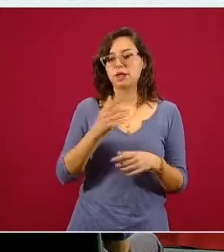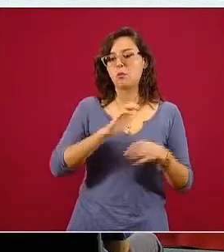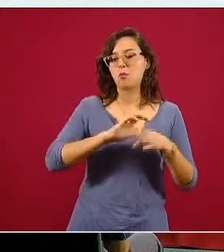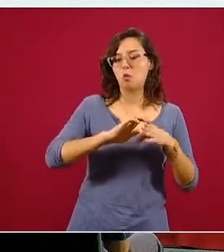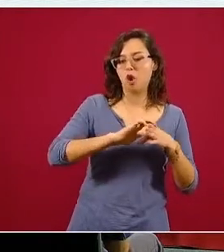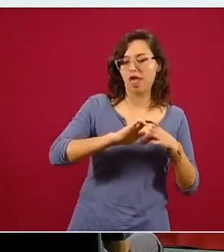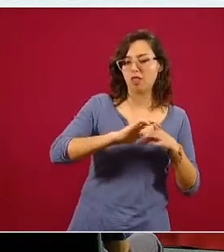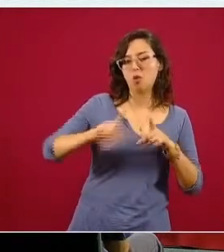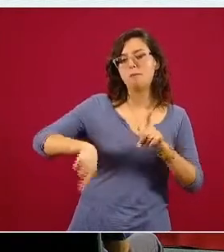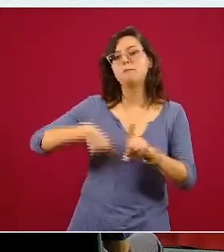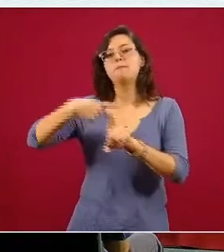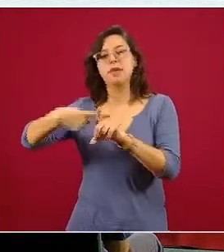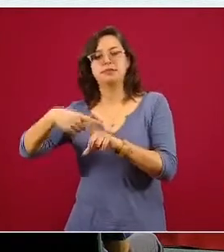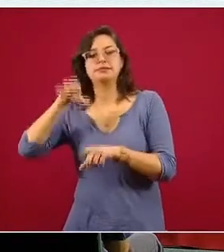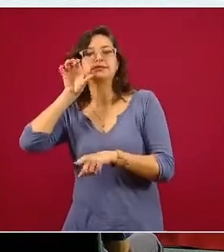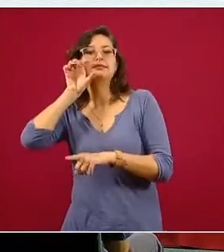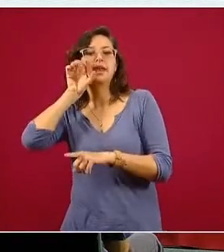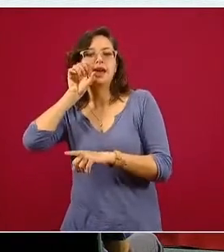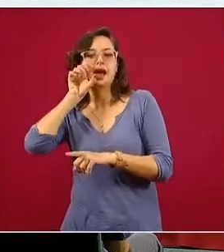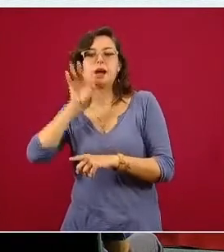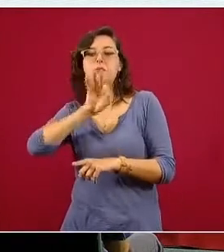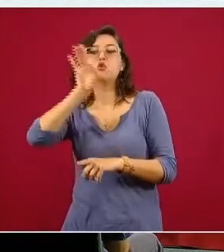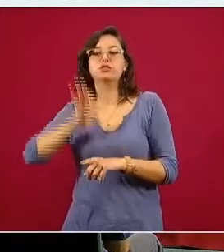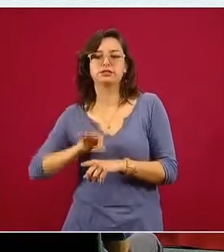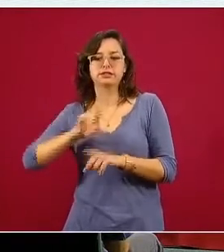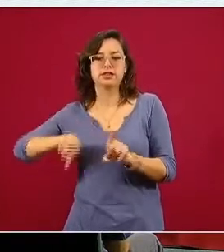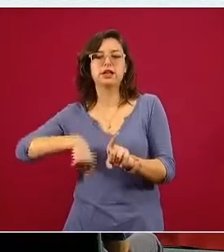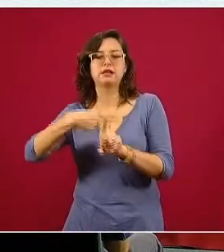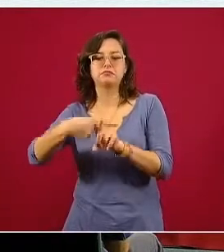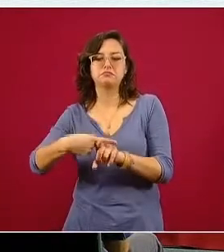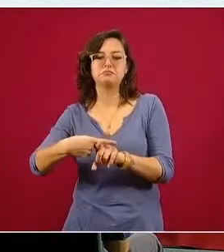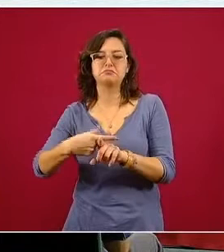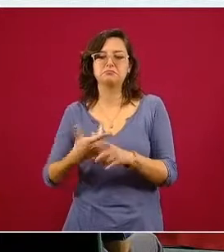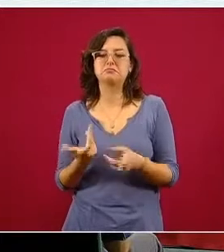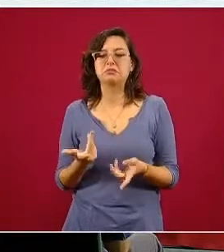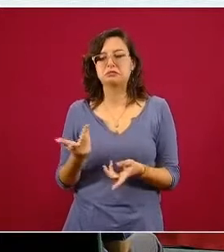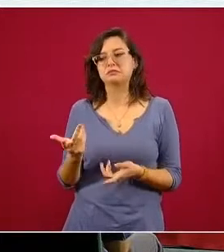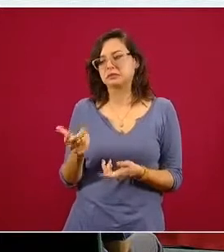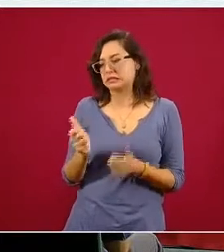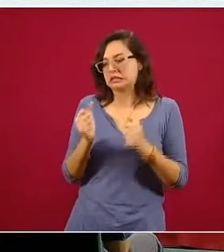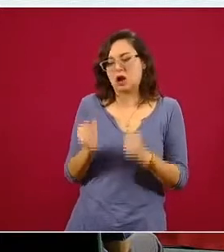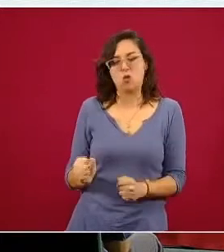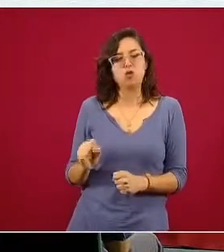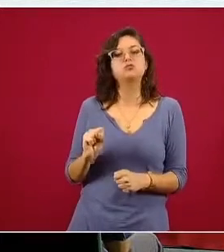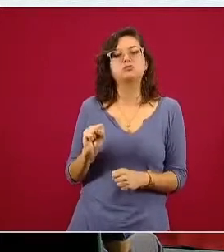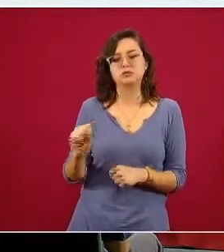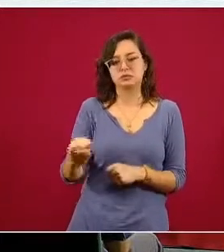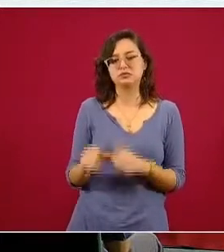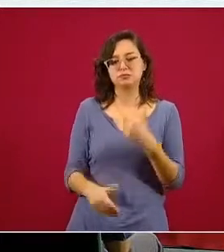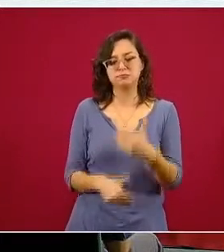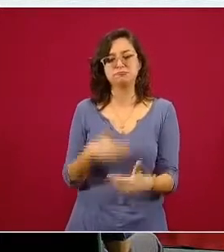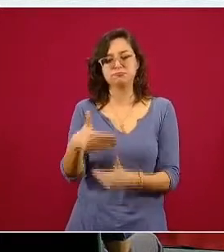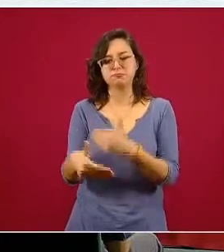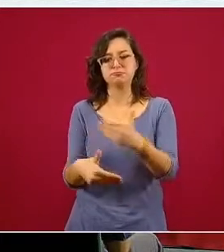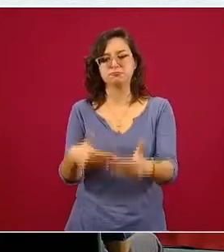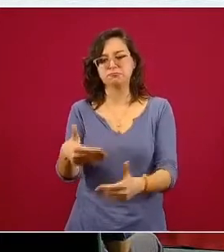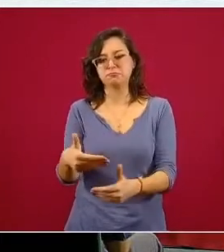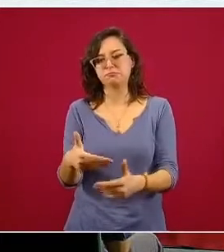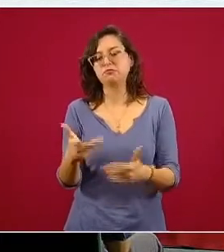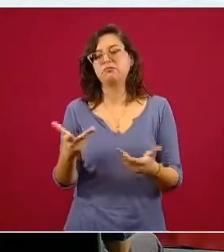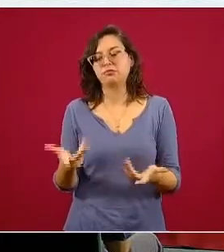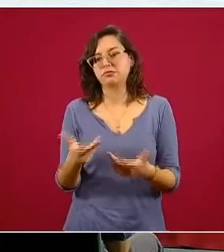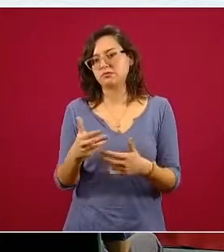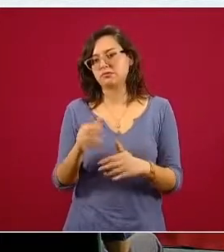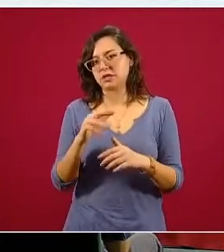este porcentaje de positividad estamos estimando van a ser positivas de seguro en los siguientes días cuando su resultado